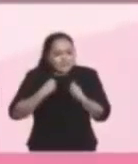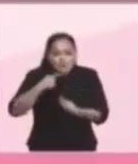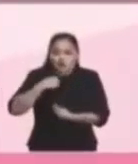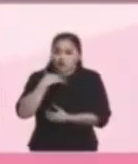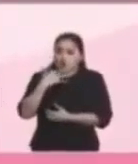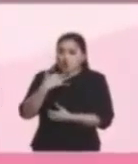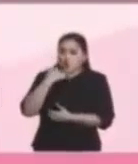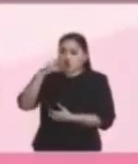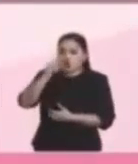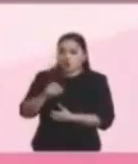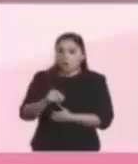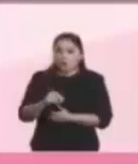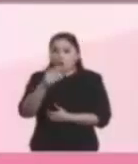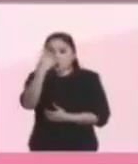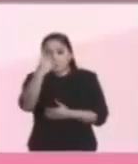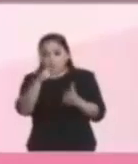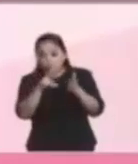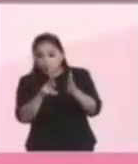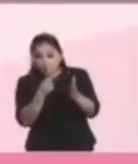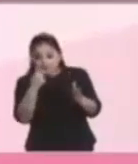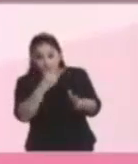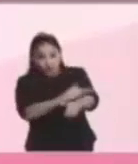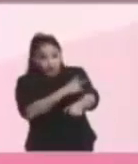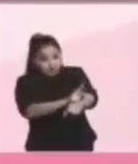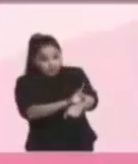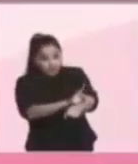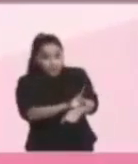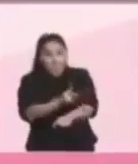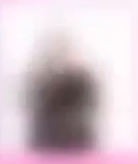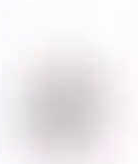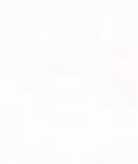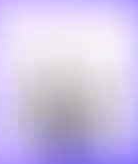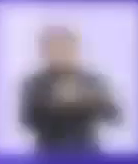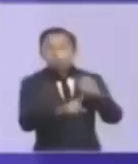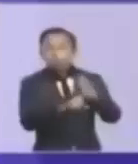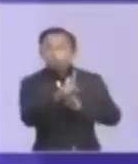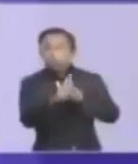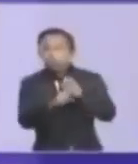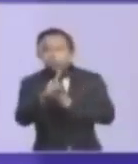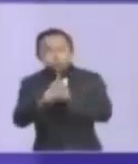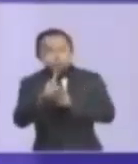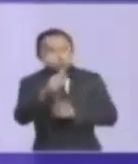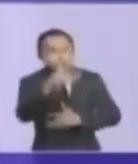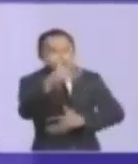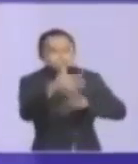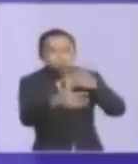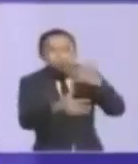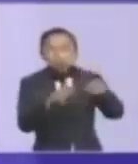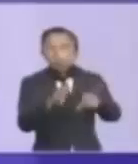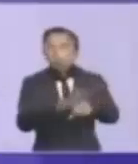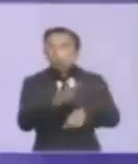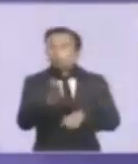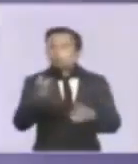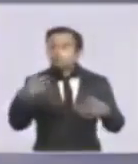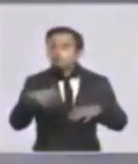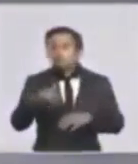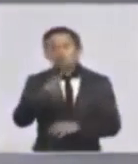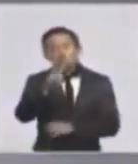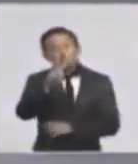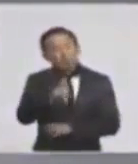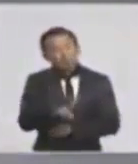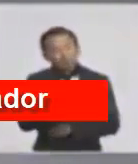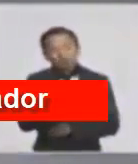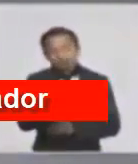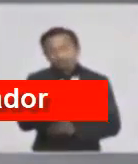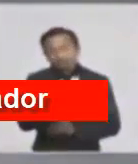medios, de la gente, las redes, ¿hubo un impacto positivo en las encuestas, en la campaña, de la participación de